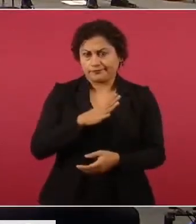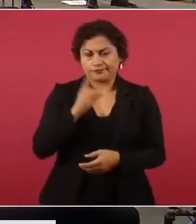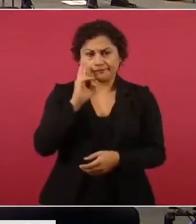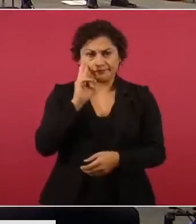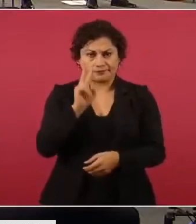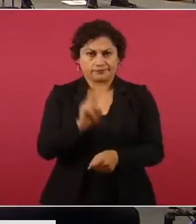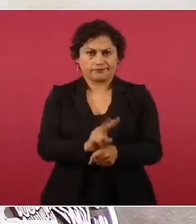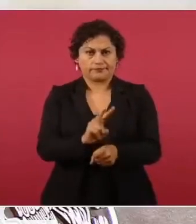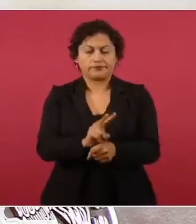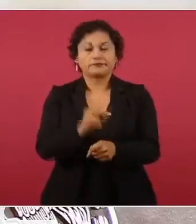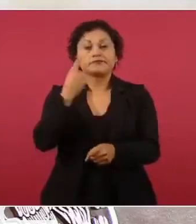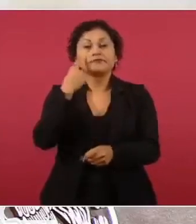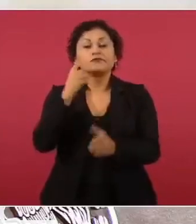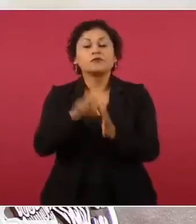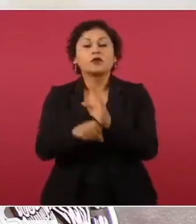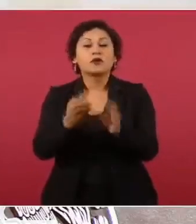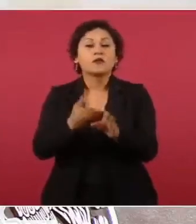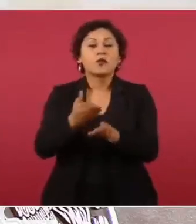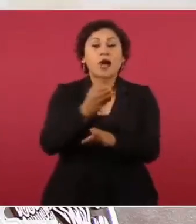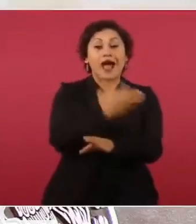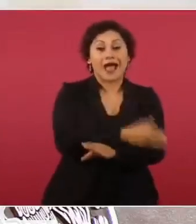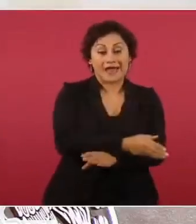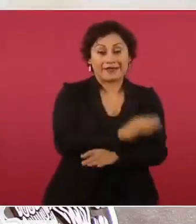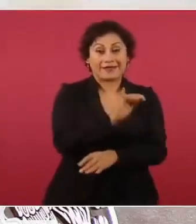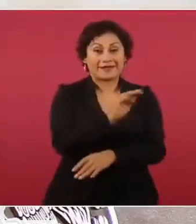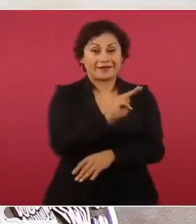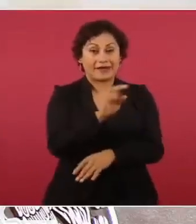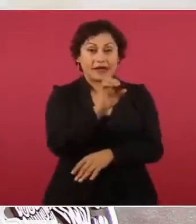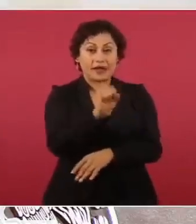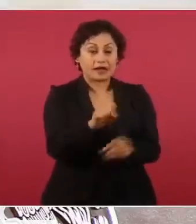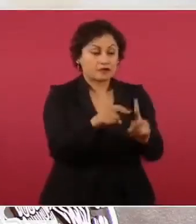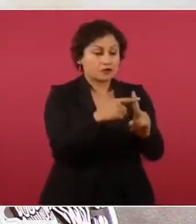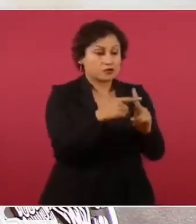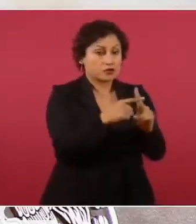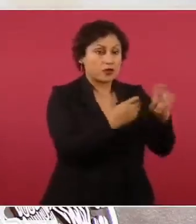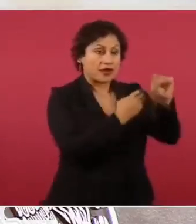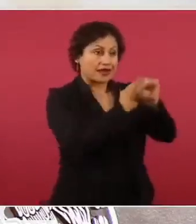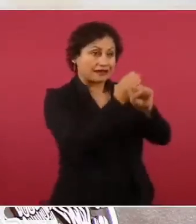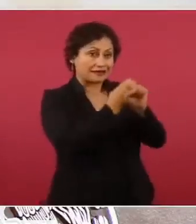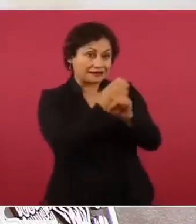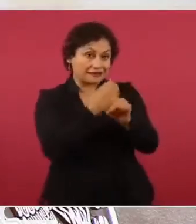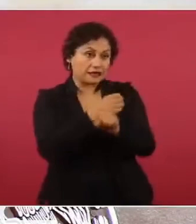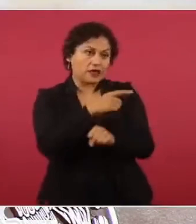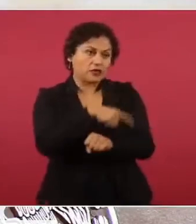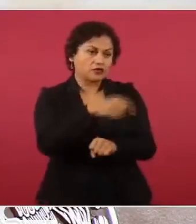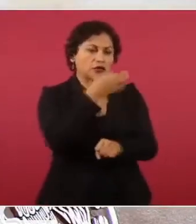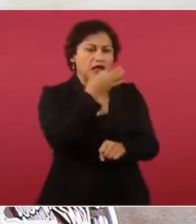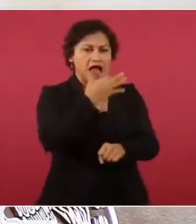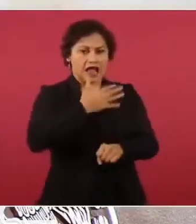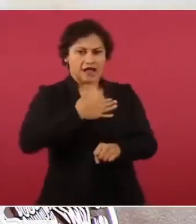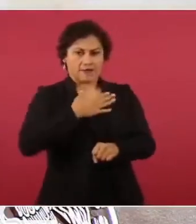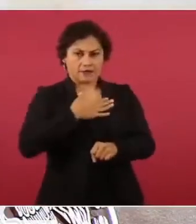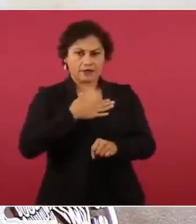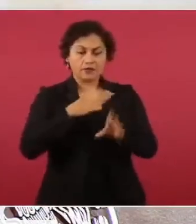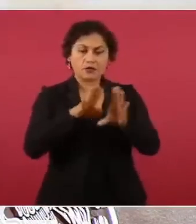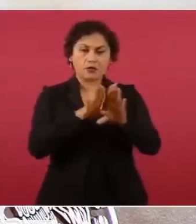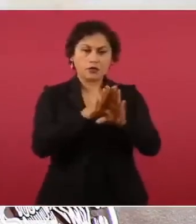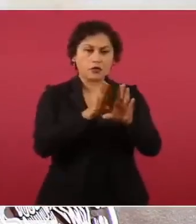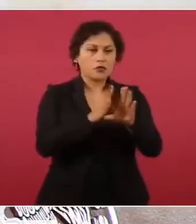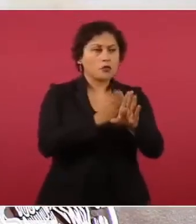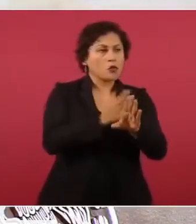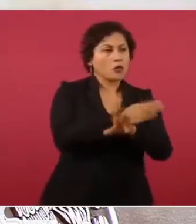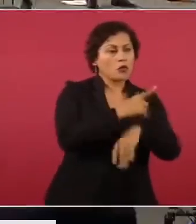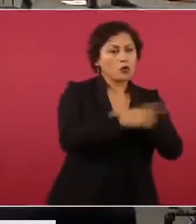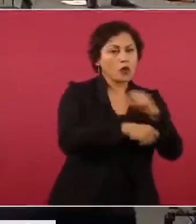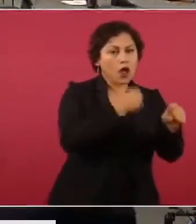Social, los estados mandaban un cálculo con el histórico de lo que habían comprado en los últimos años. Mandaban claves